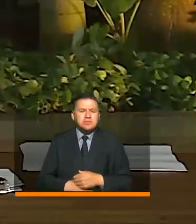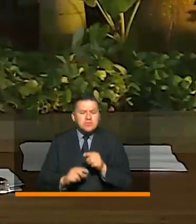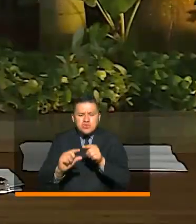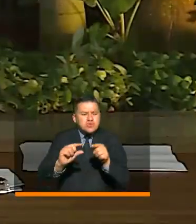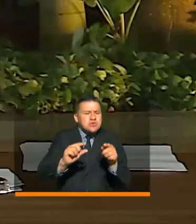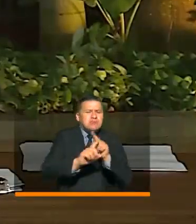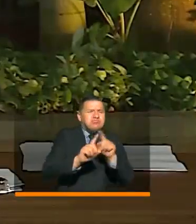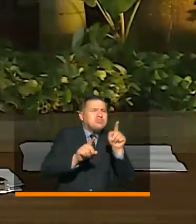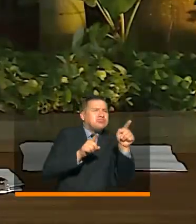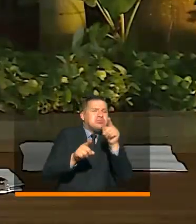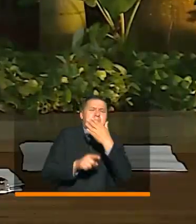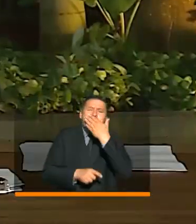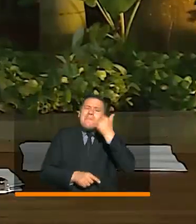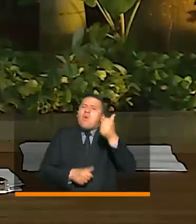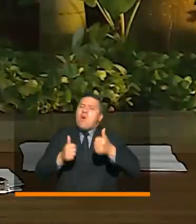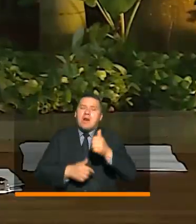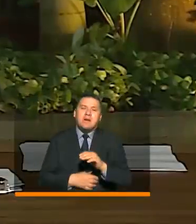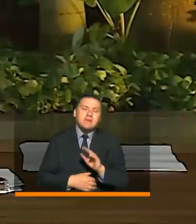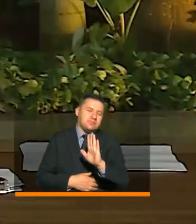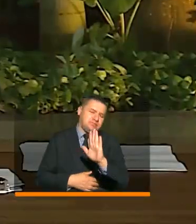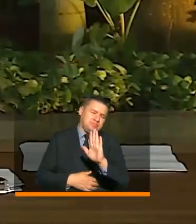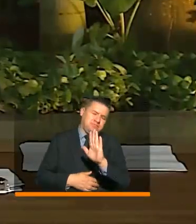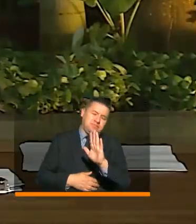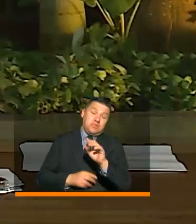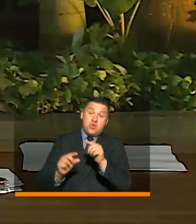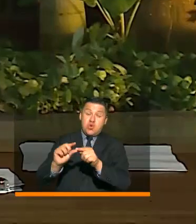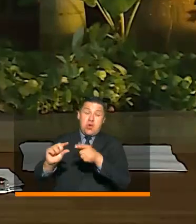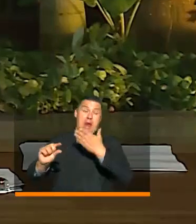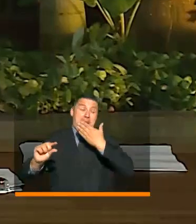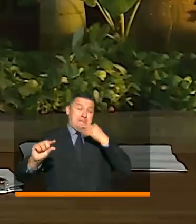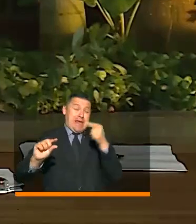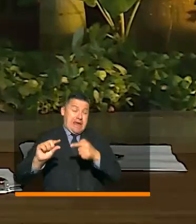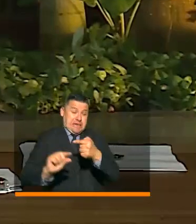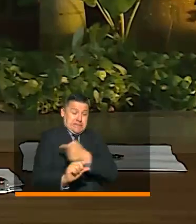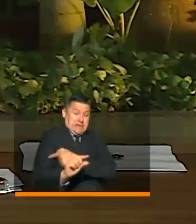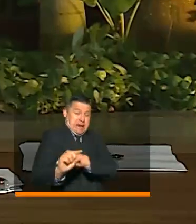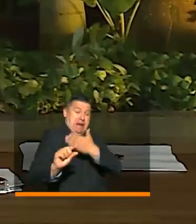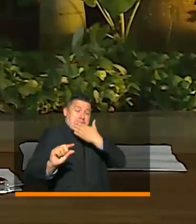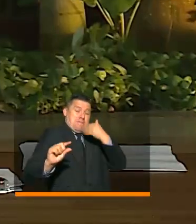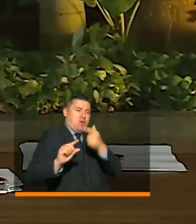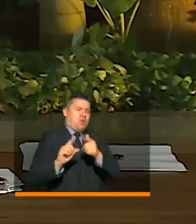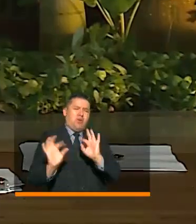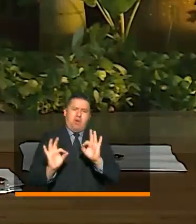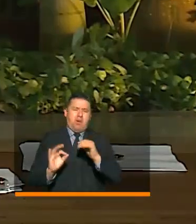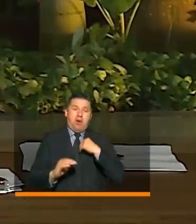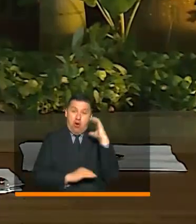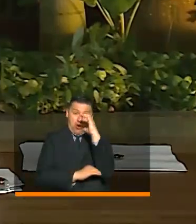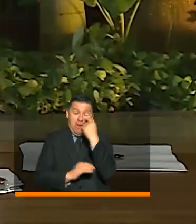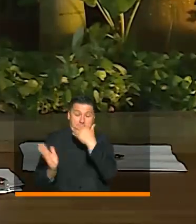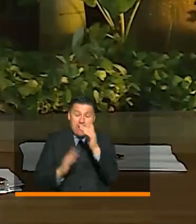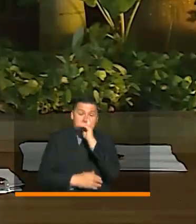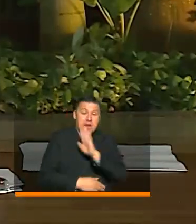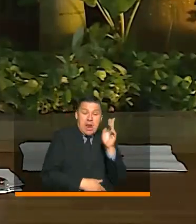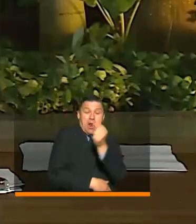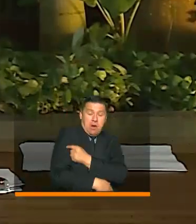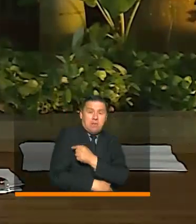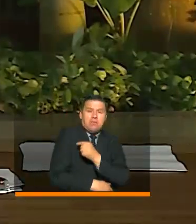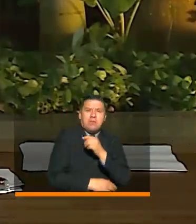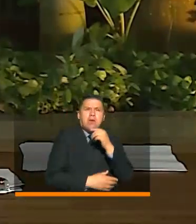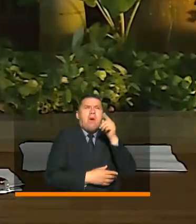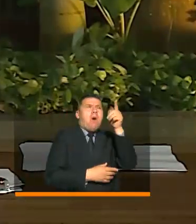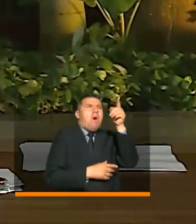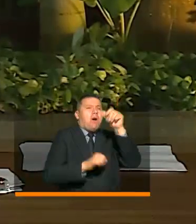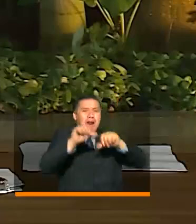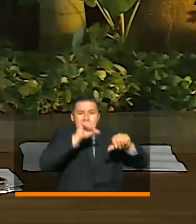Gracias, Camilo. No es que haya una que sea mejor que la otra. Nosotros hemos hecho un plan nacional de vacunación que tiene